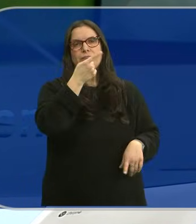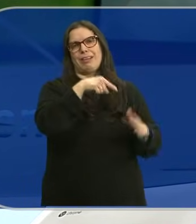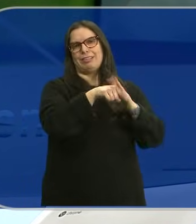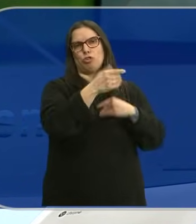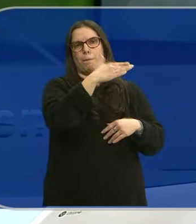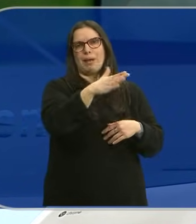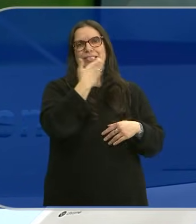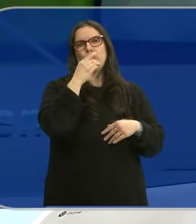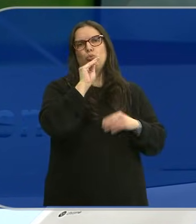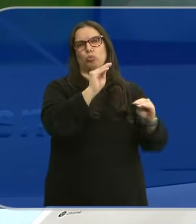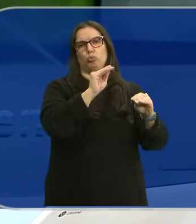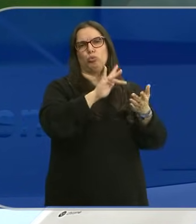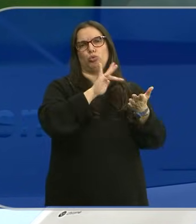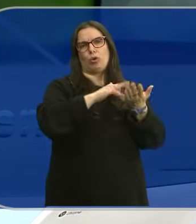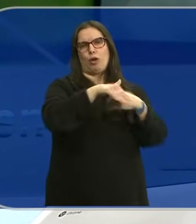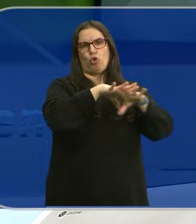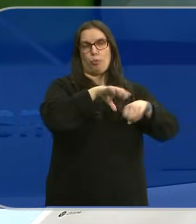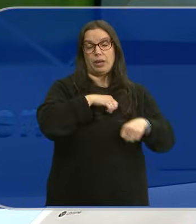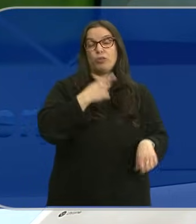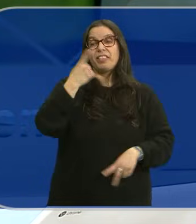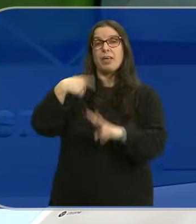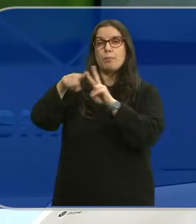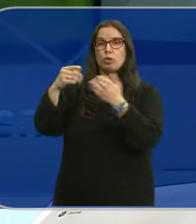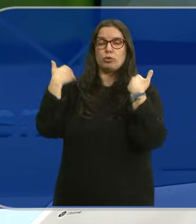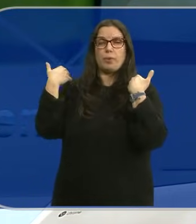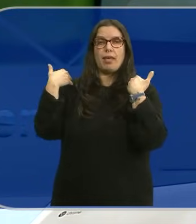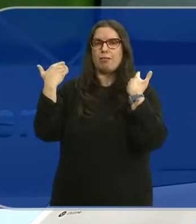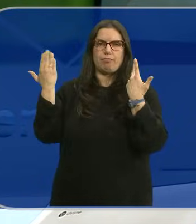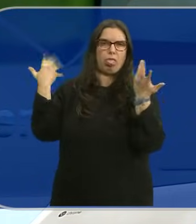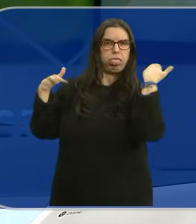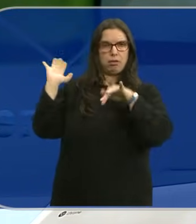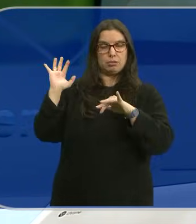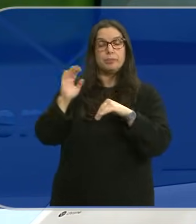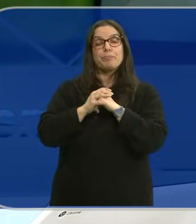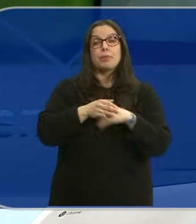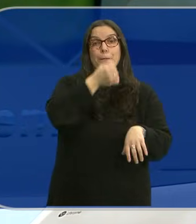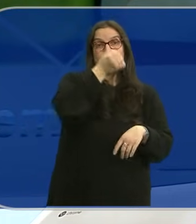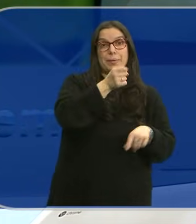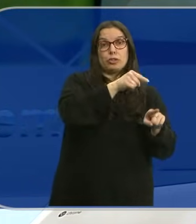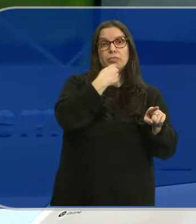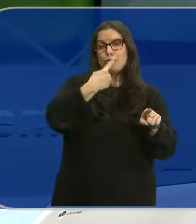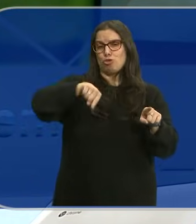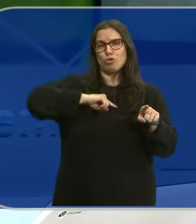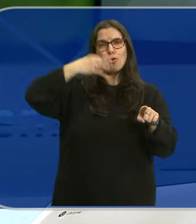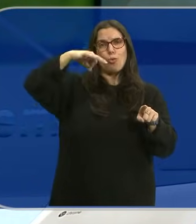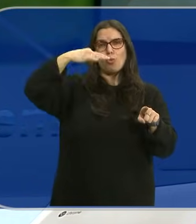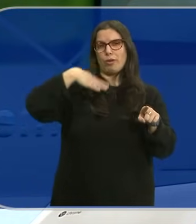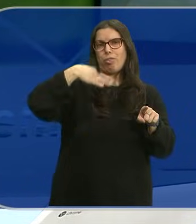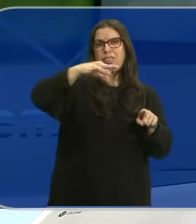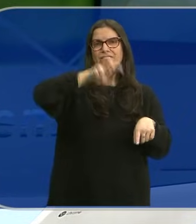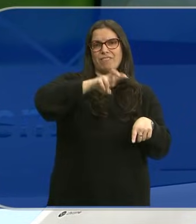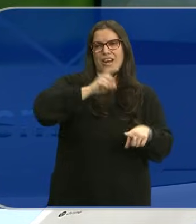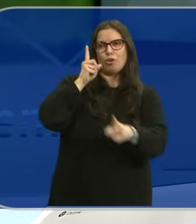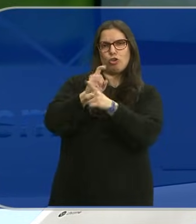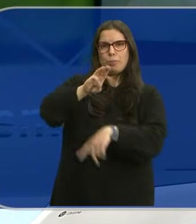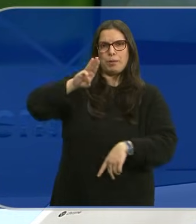gestión donde gobierna y a Vox de eludir toda responsabilidad, mientras los socialistas se señalan como única opción útil frente